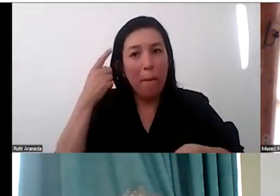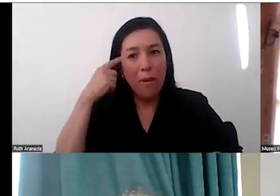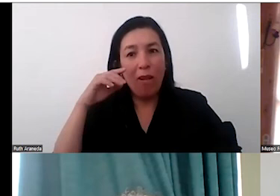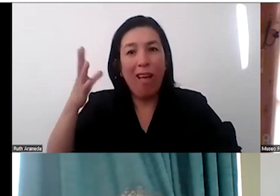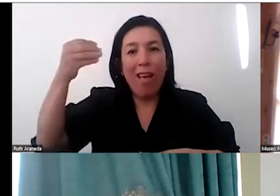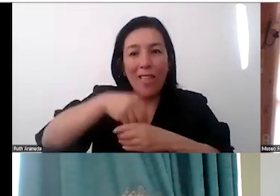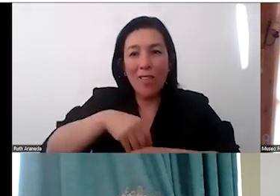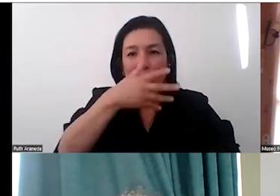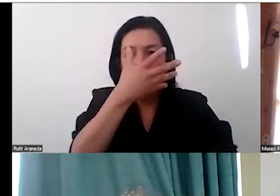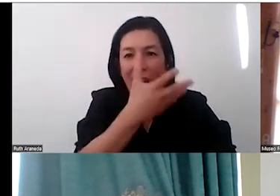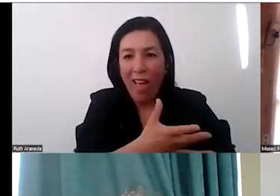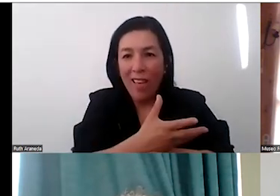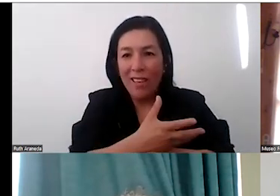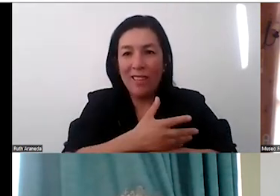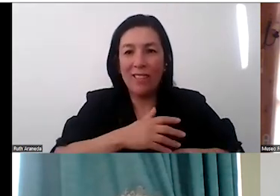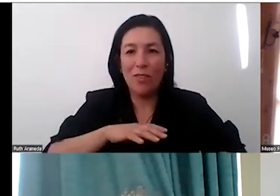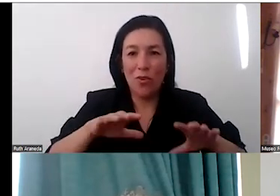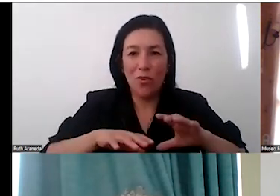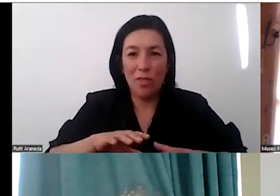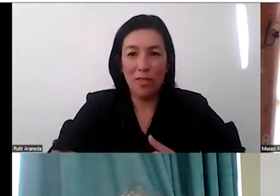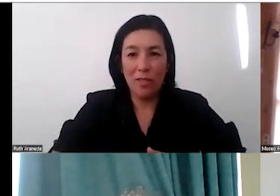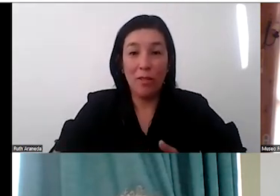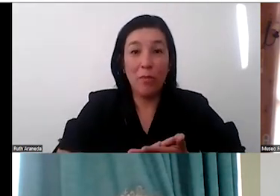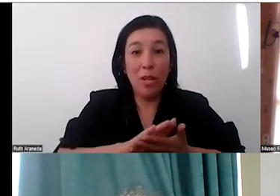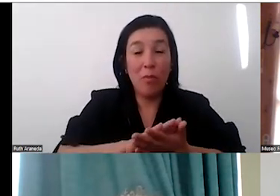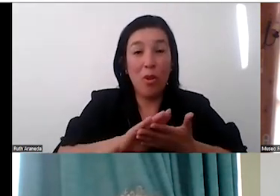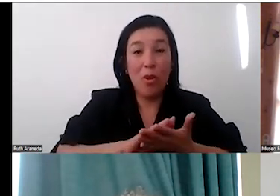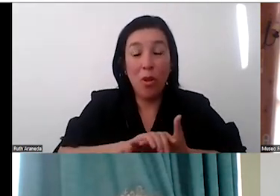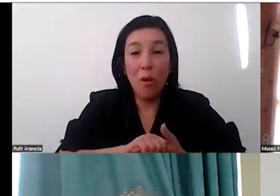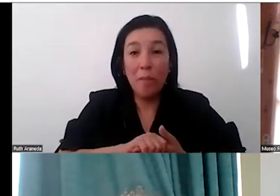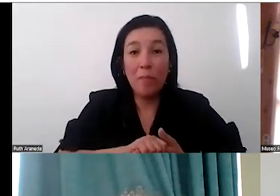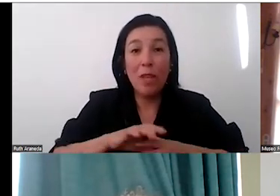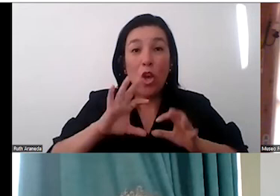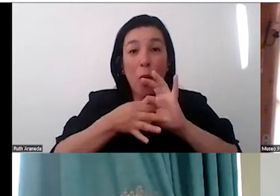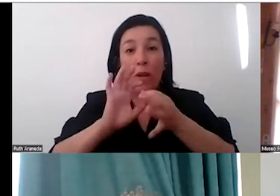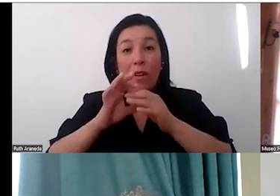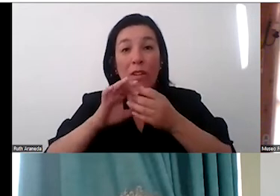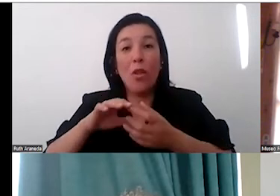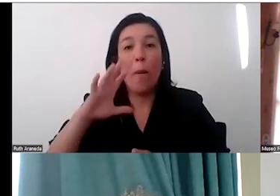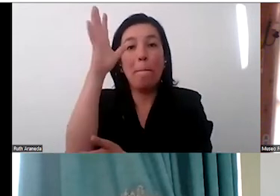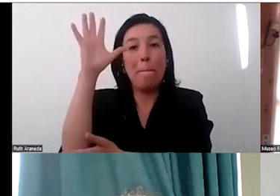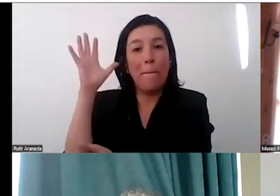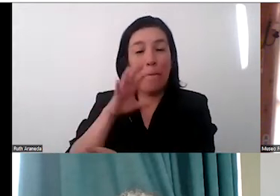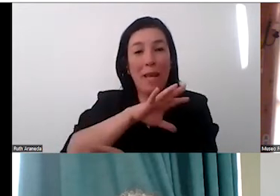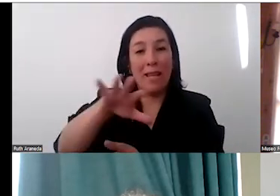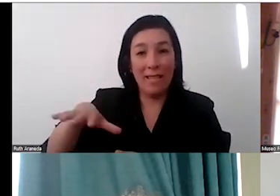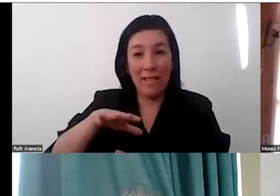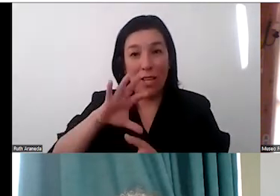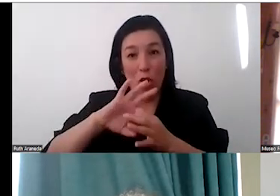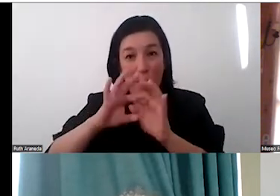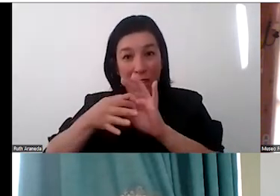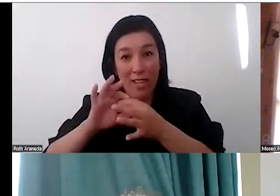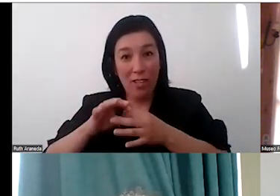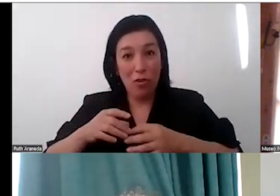ciertos lugares ocultos. Bueno, allá el caso de Gómez Carreño, que hay un parque que se llama Gómez Carreño, que está en ese lugar donde ella habla.